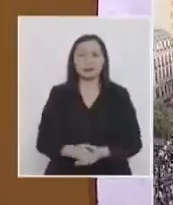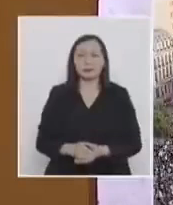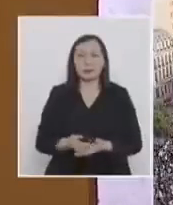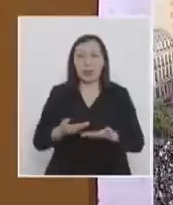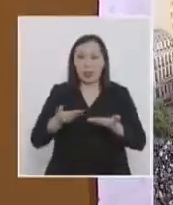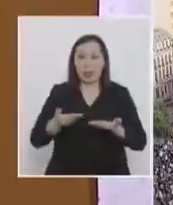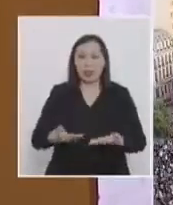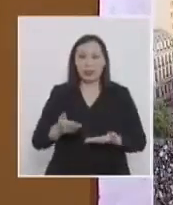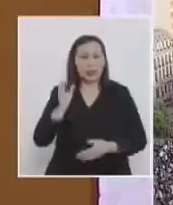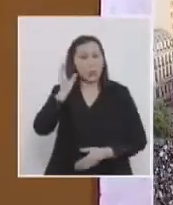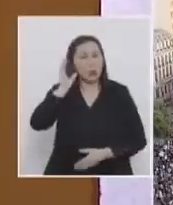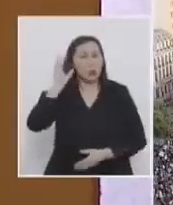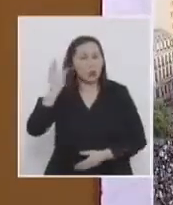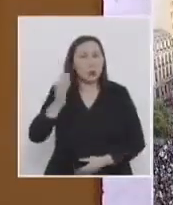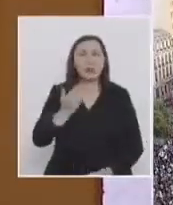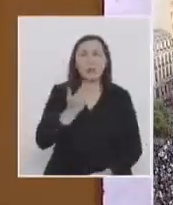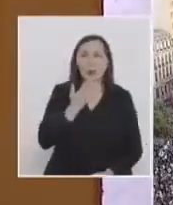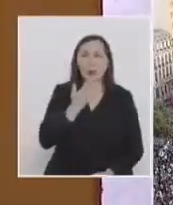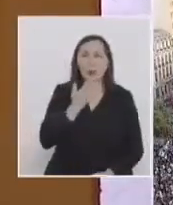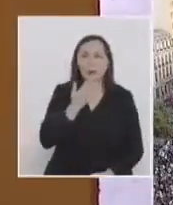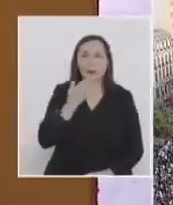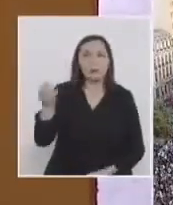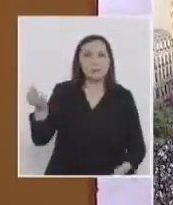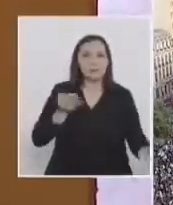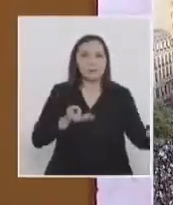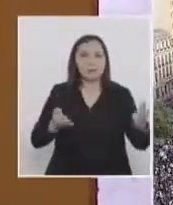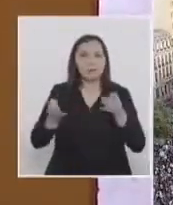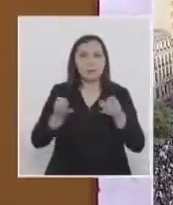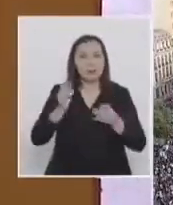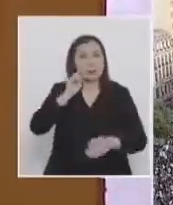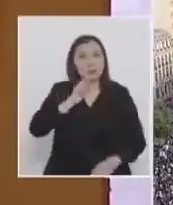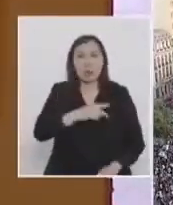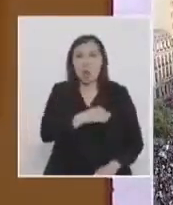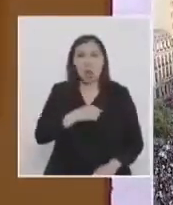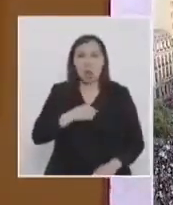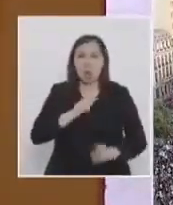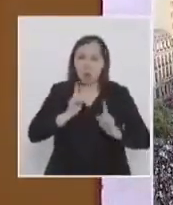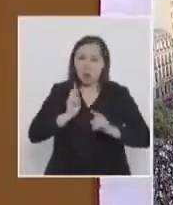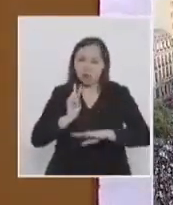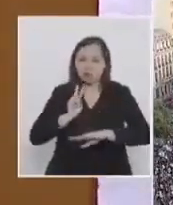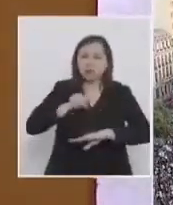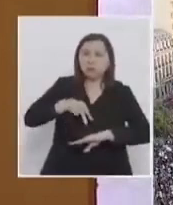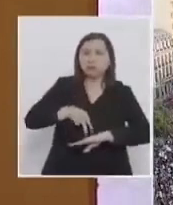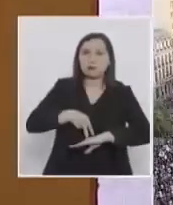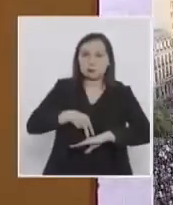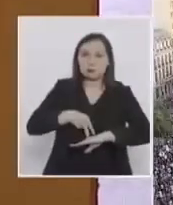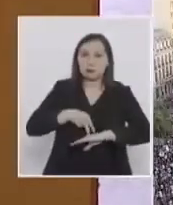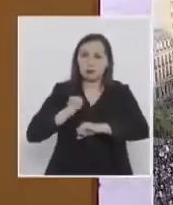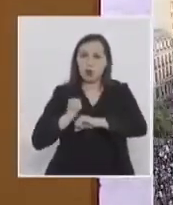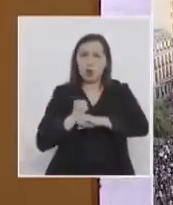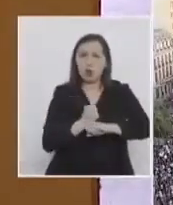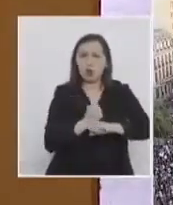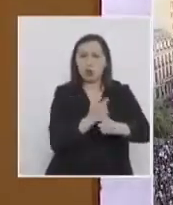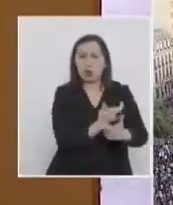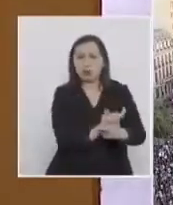Aquí se escuchan también los ecos de quienes anónimamente se han levantado contra la